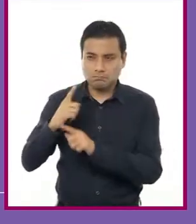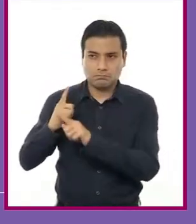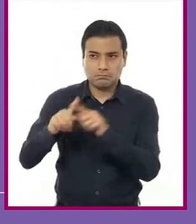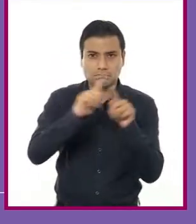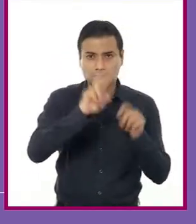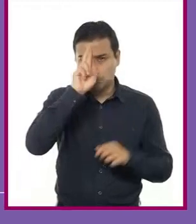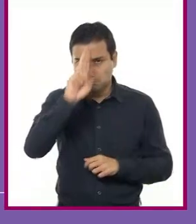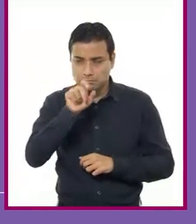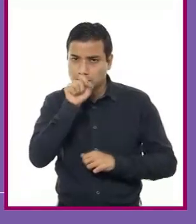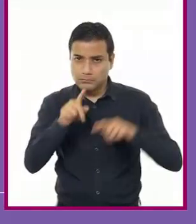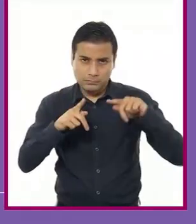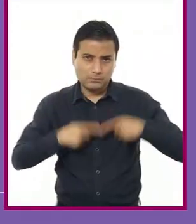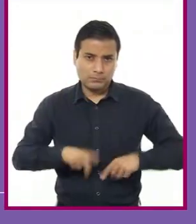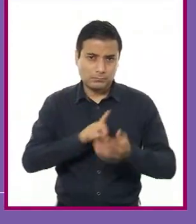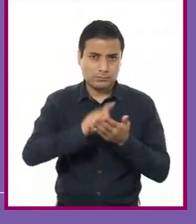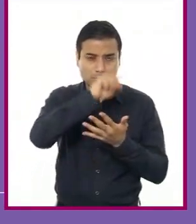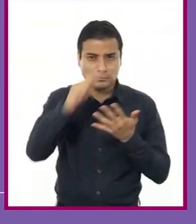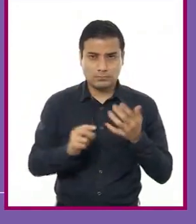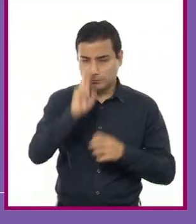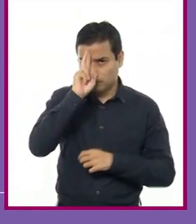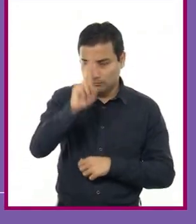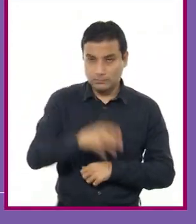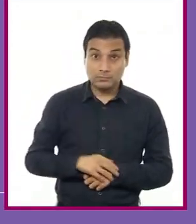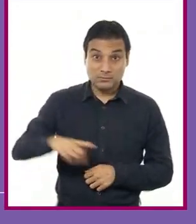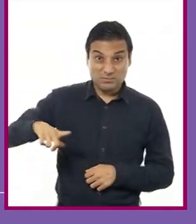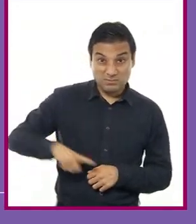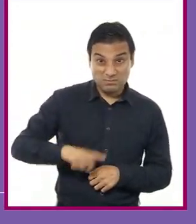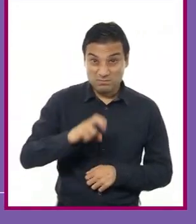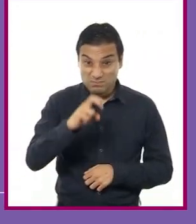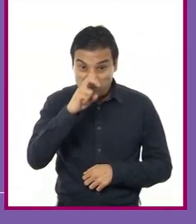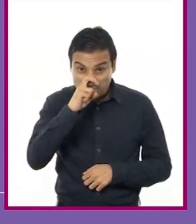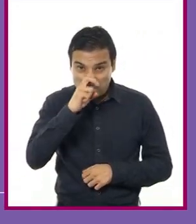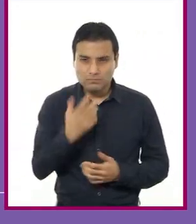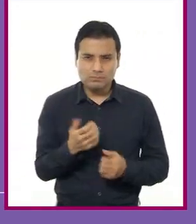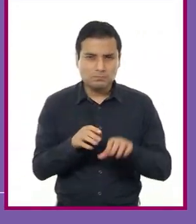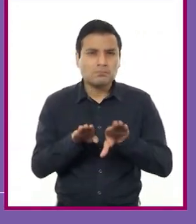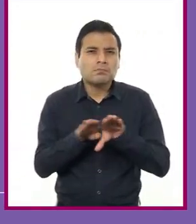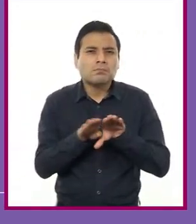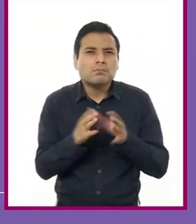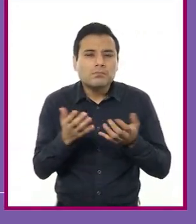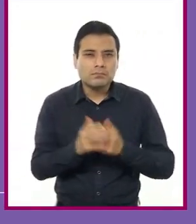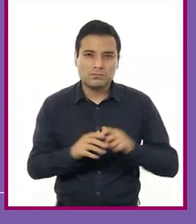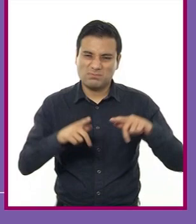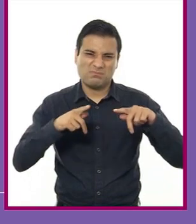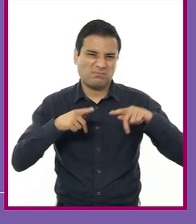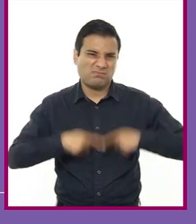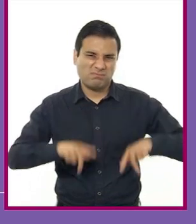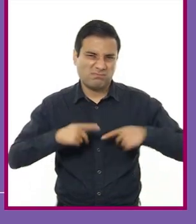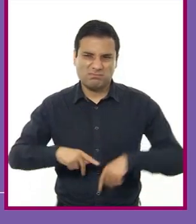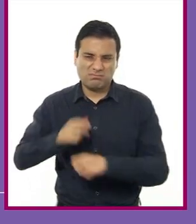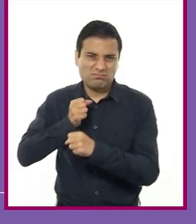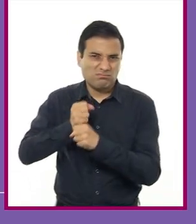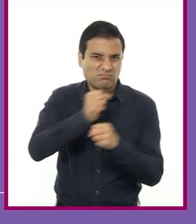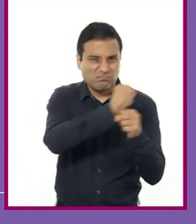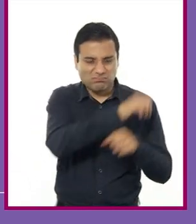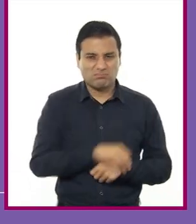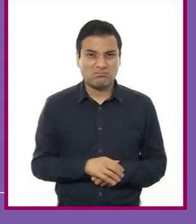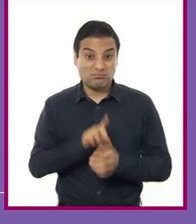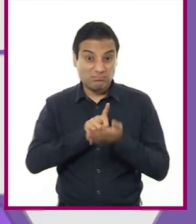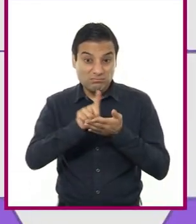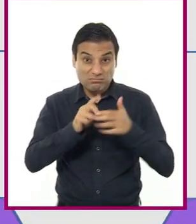derechos a las personas, mientras que en los gobiernos autoritarios el orden social se mantiene de forma arbitraria, sin respeto a los